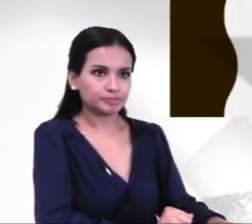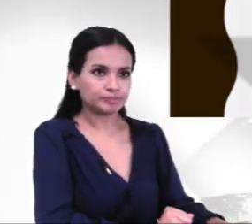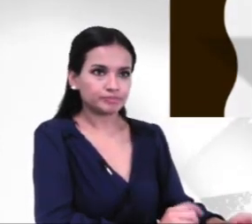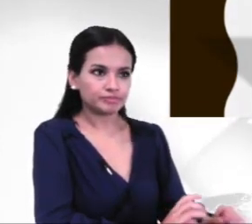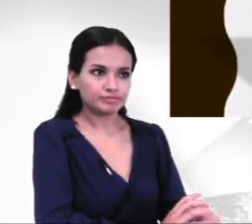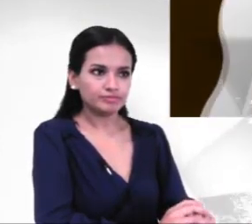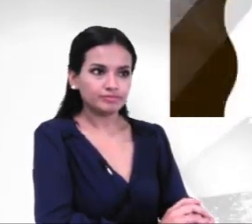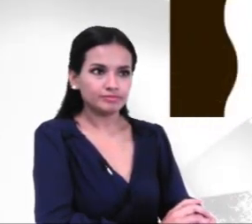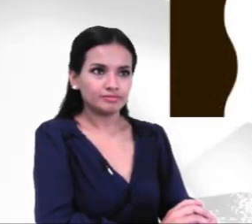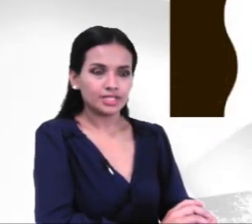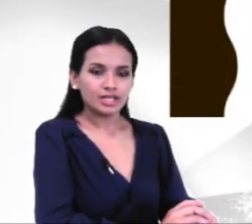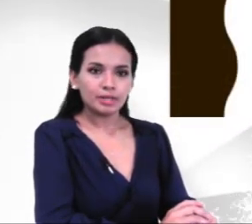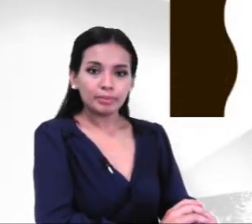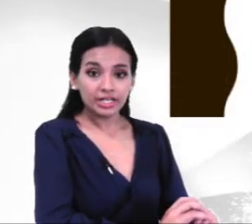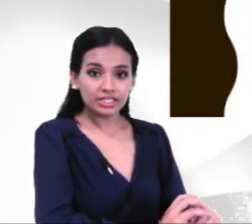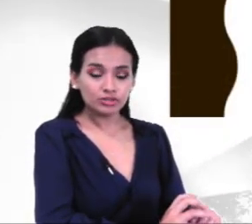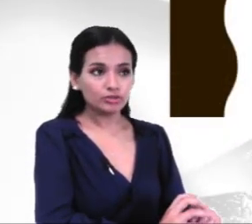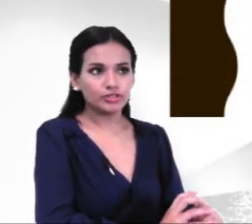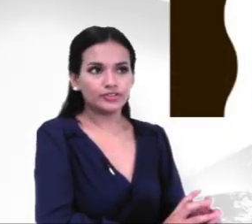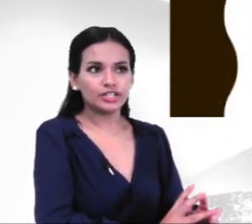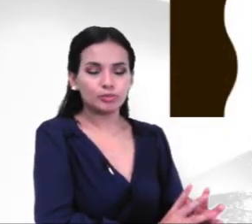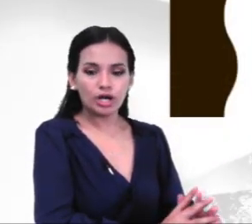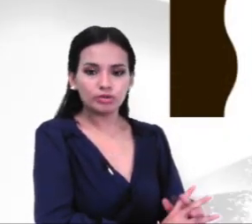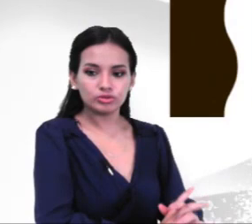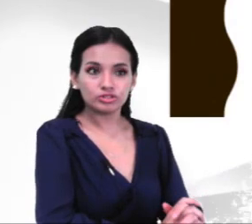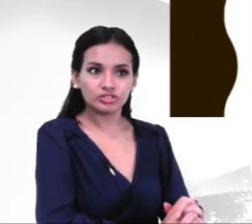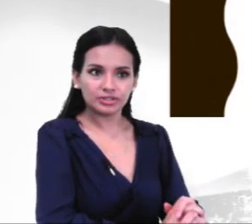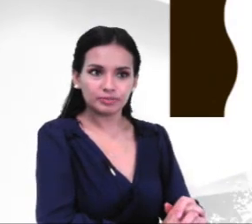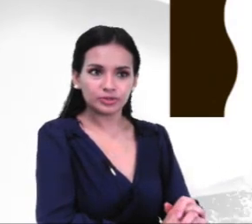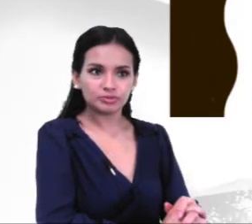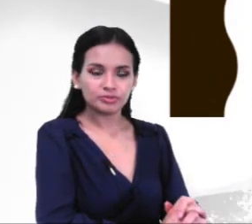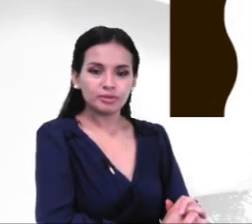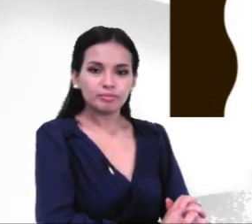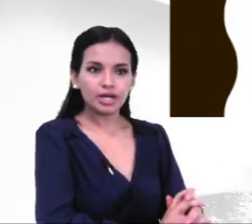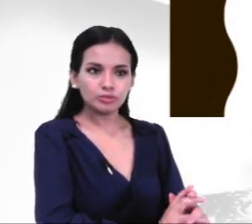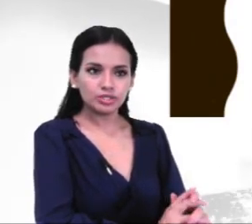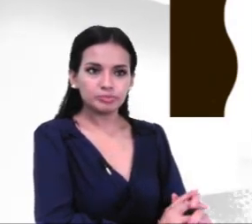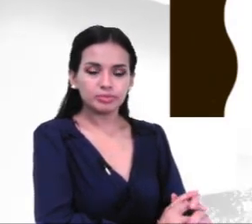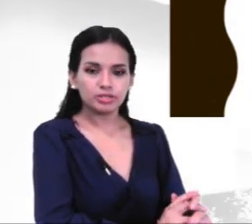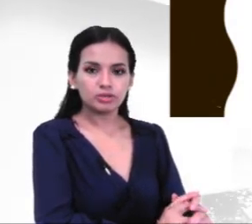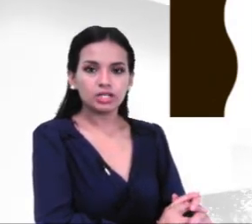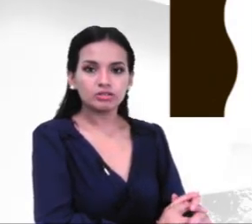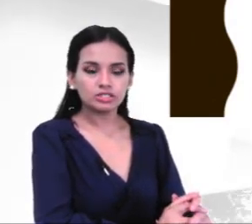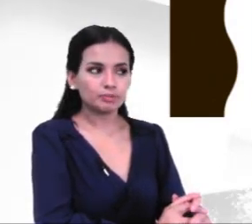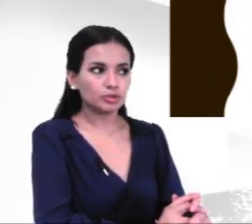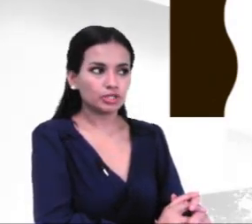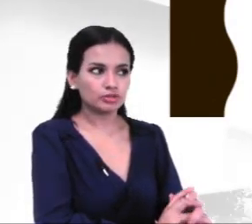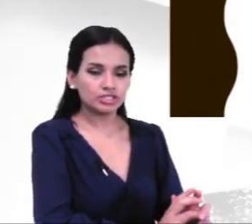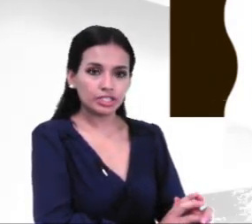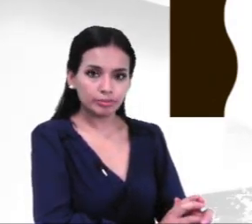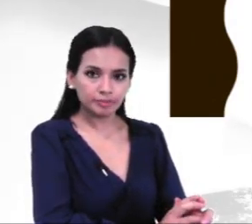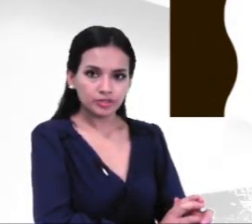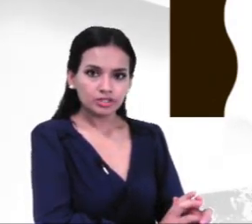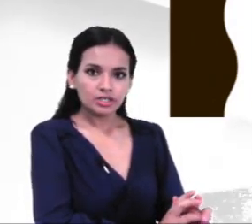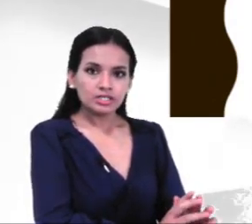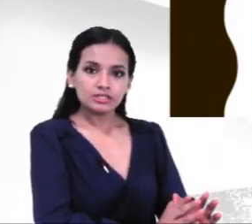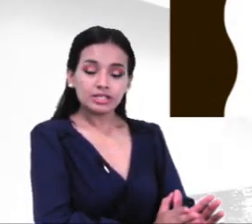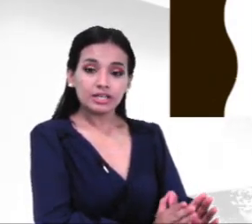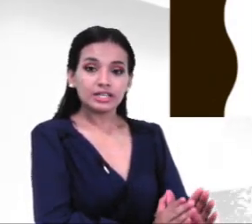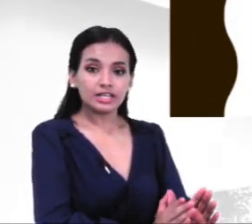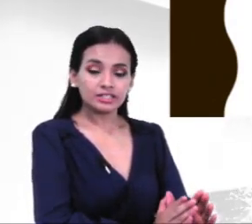día para esto definiremos algunos conceptos veamos el primer el concepto de ecosistema